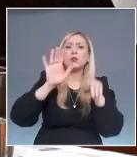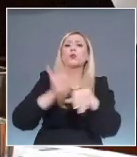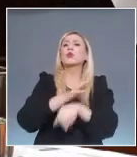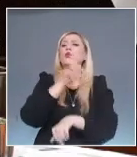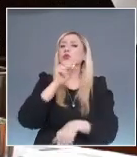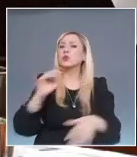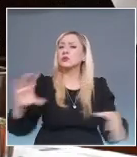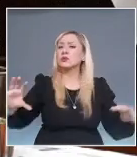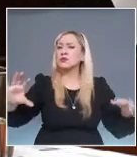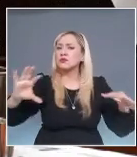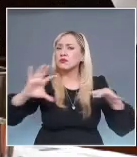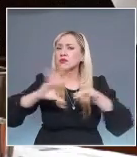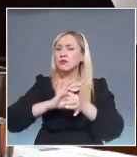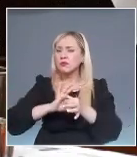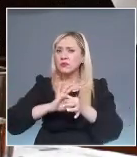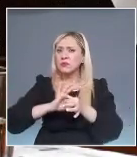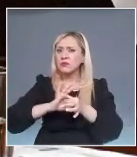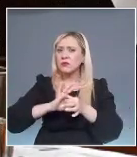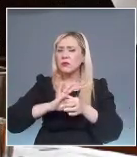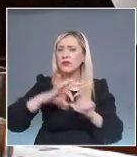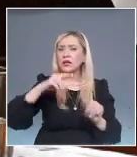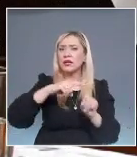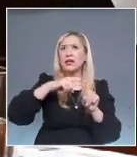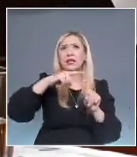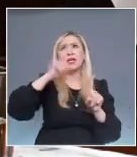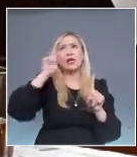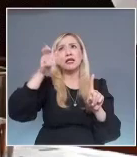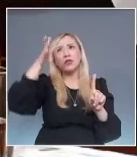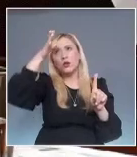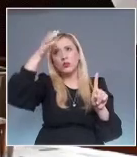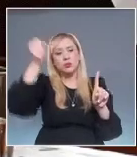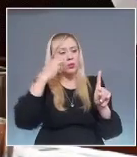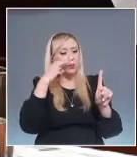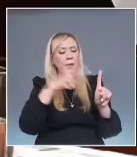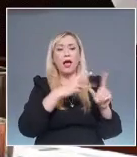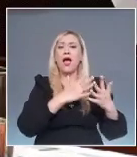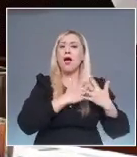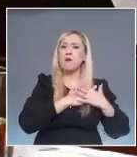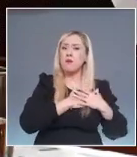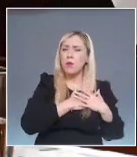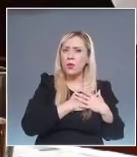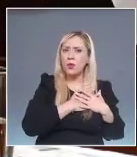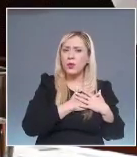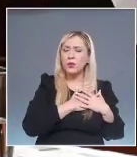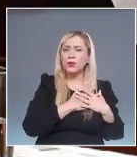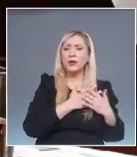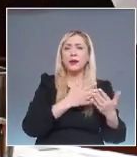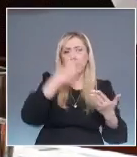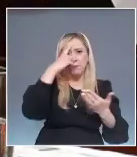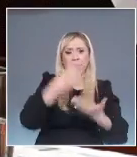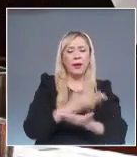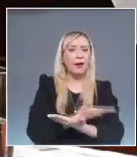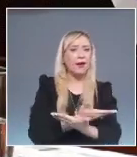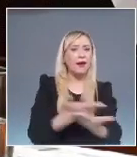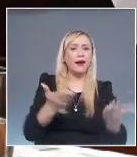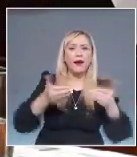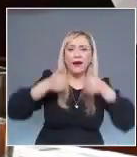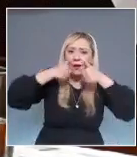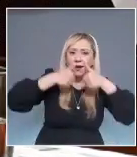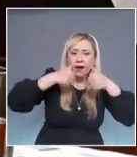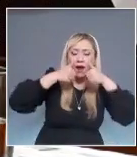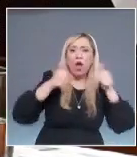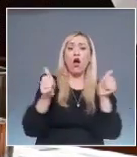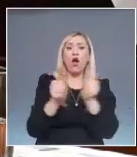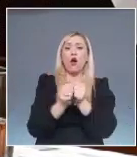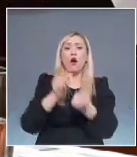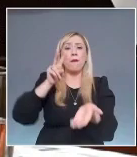este concepto o esta visión de una imagen de amor y una imagen de darnos a los demás con su valor jurídico, económico, social